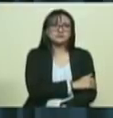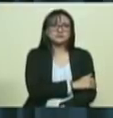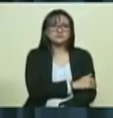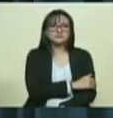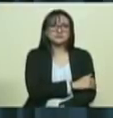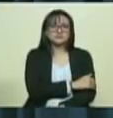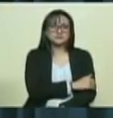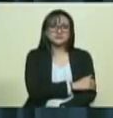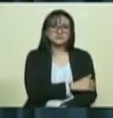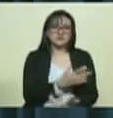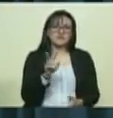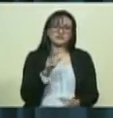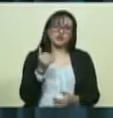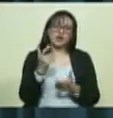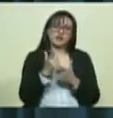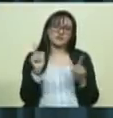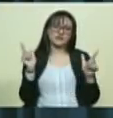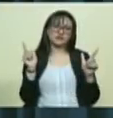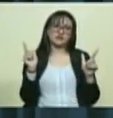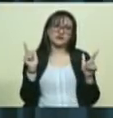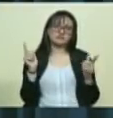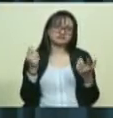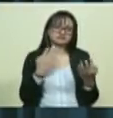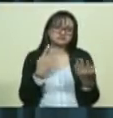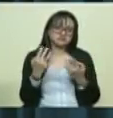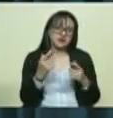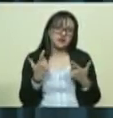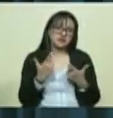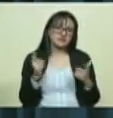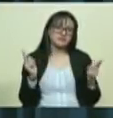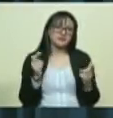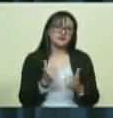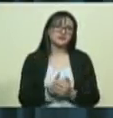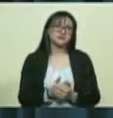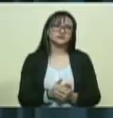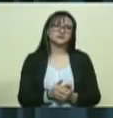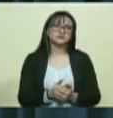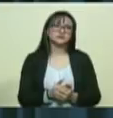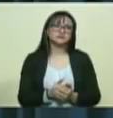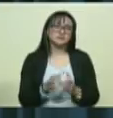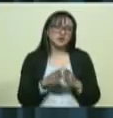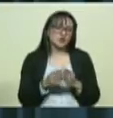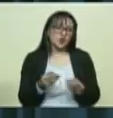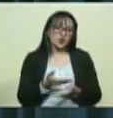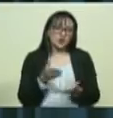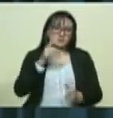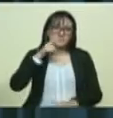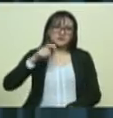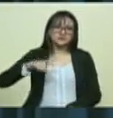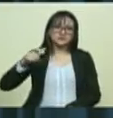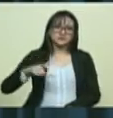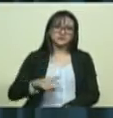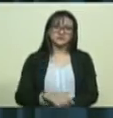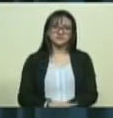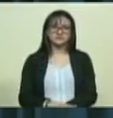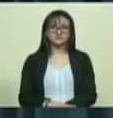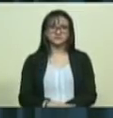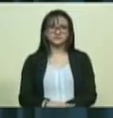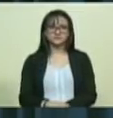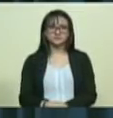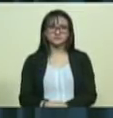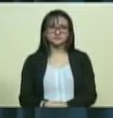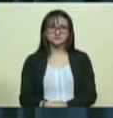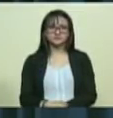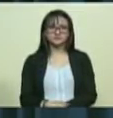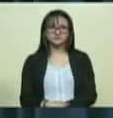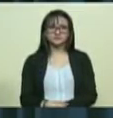porque venezuela hay libertad de libre tránsito hay libertad de tránsito para todos y para todos yo nos